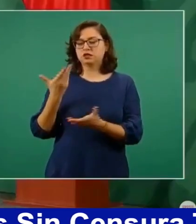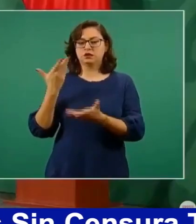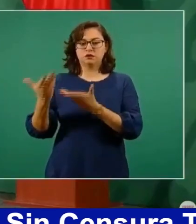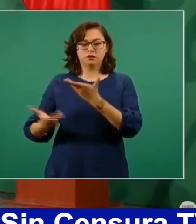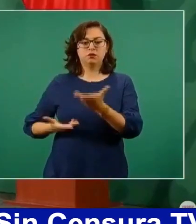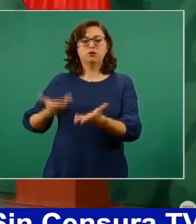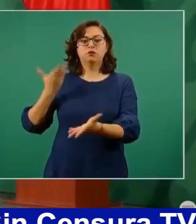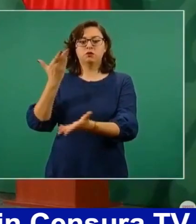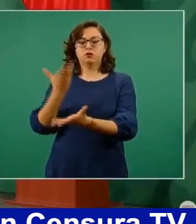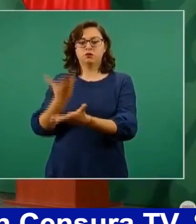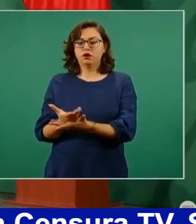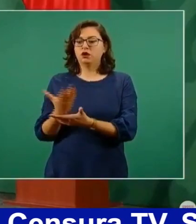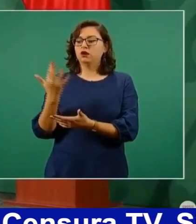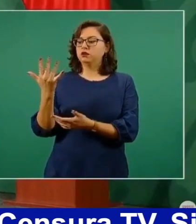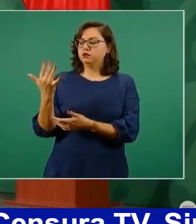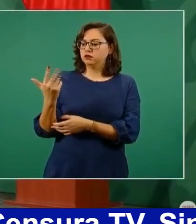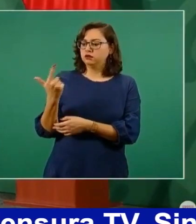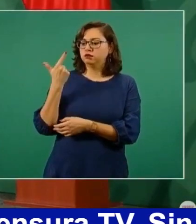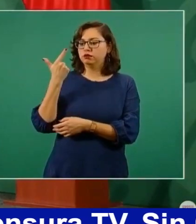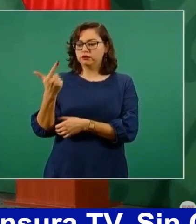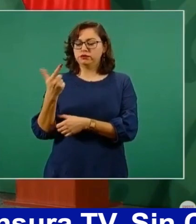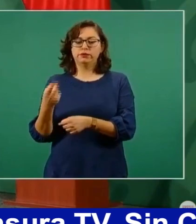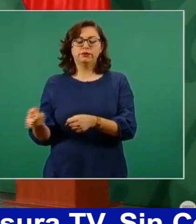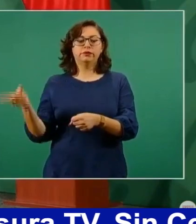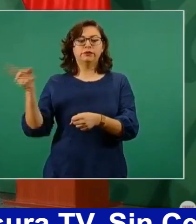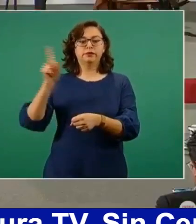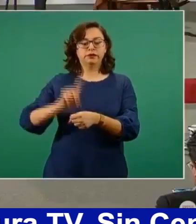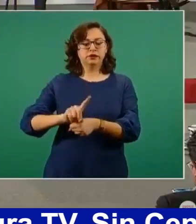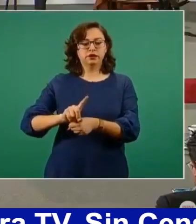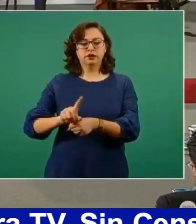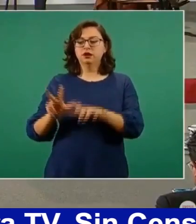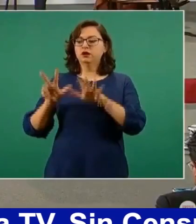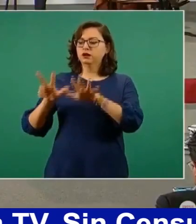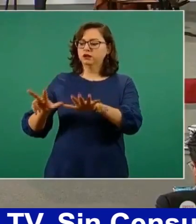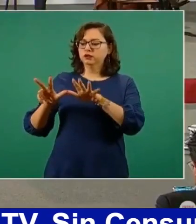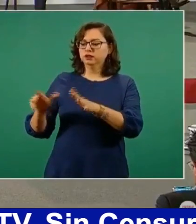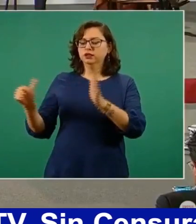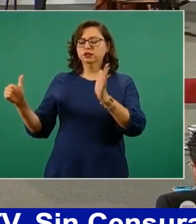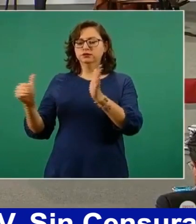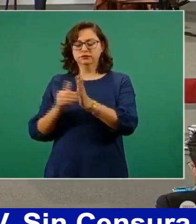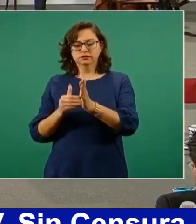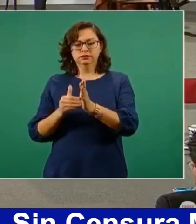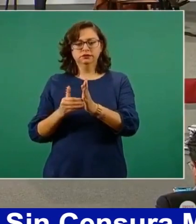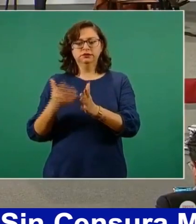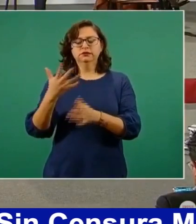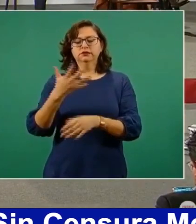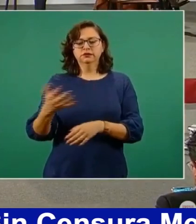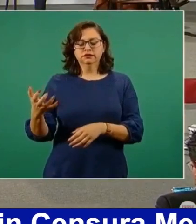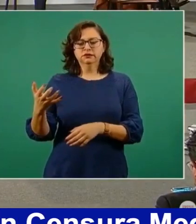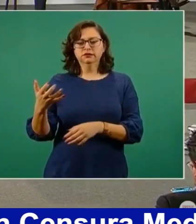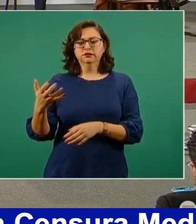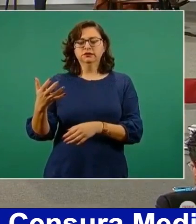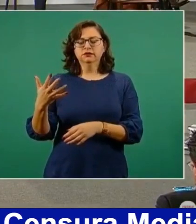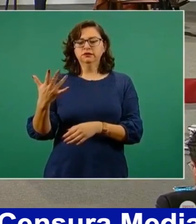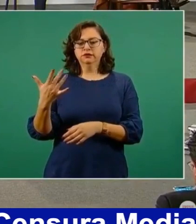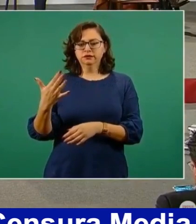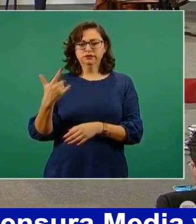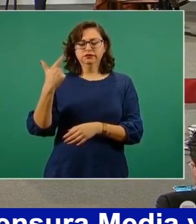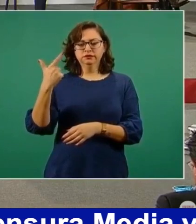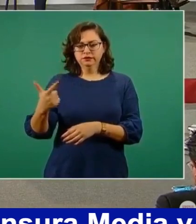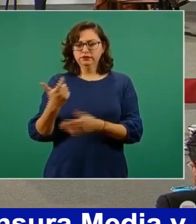el diagnóstico. Hoy en promedio se pagan 22 días, es decir,